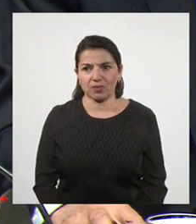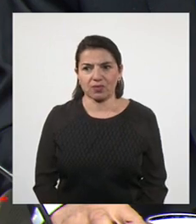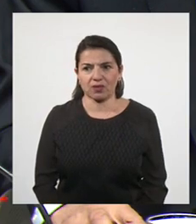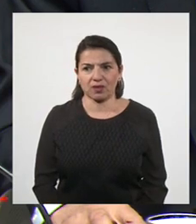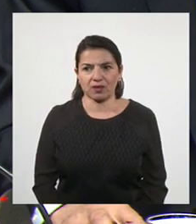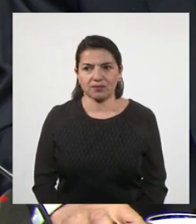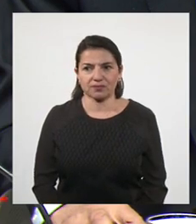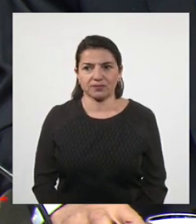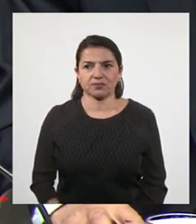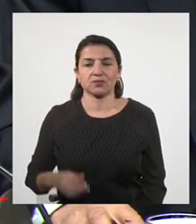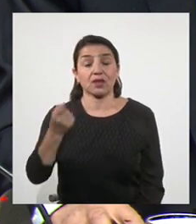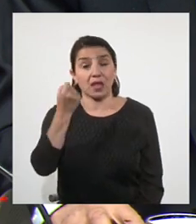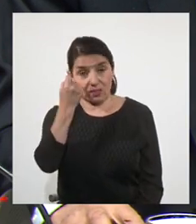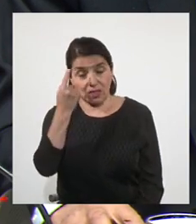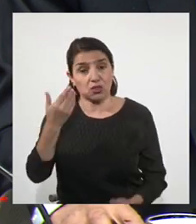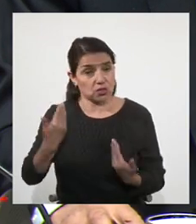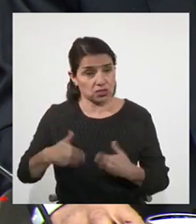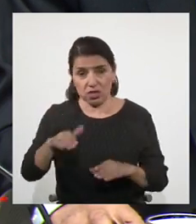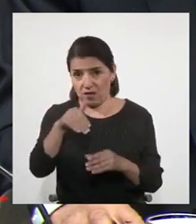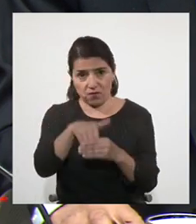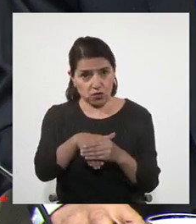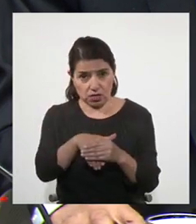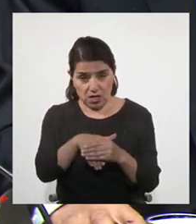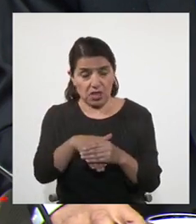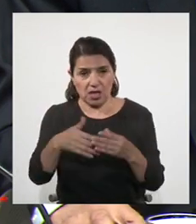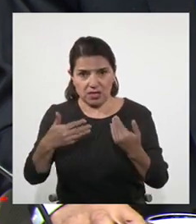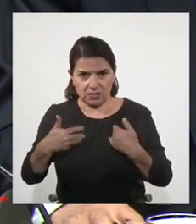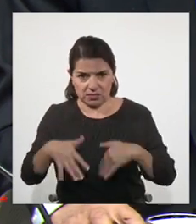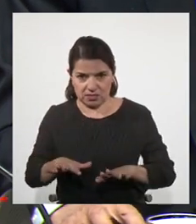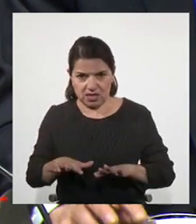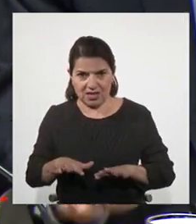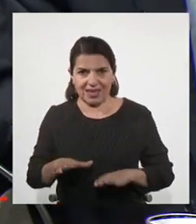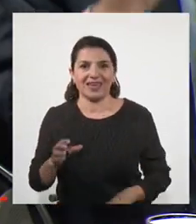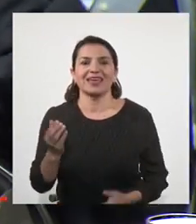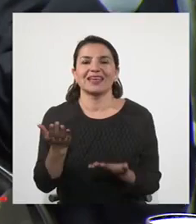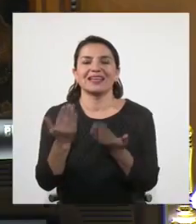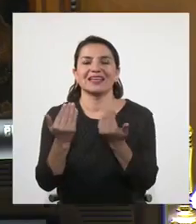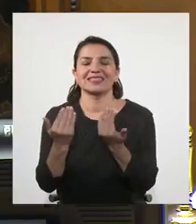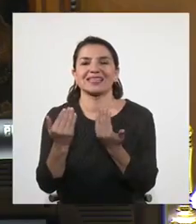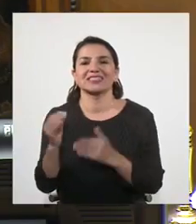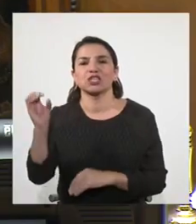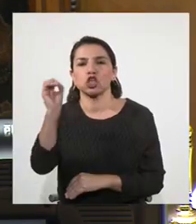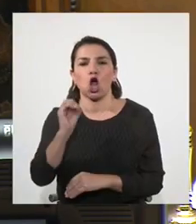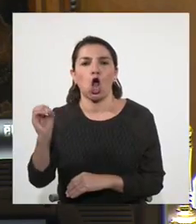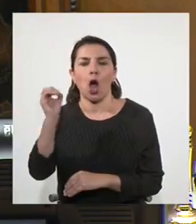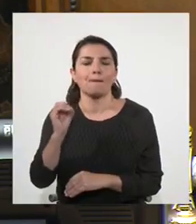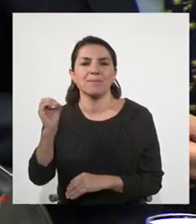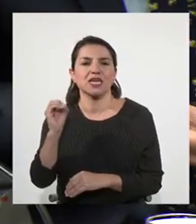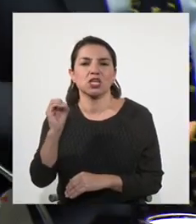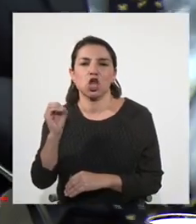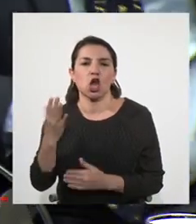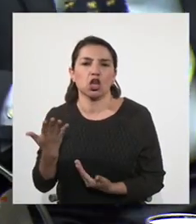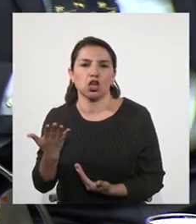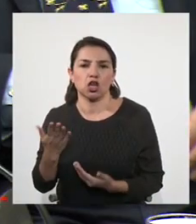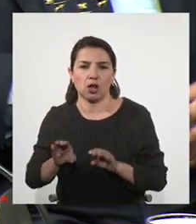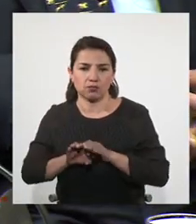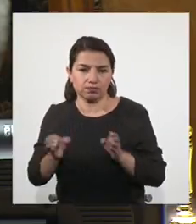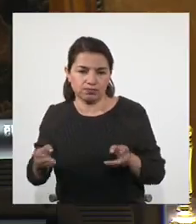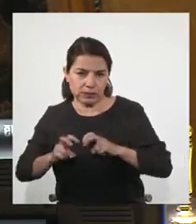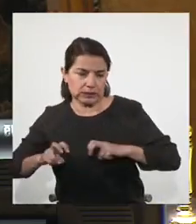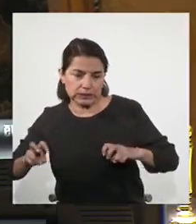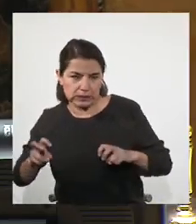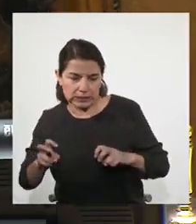no, entiendo que está votada, quisiera saber cuál es la opinión de la Secretaría respecto al quórum con el que se debiera haber aprobado.